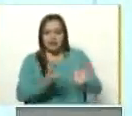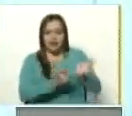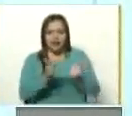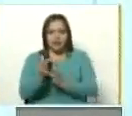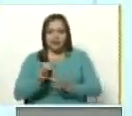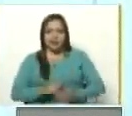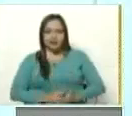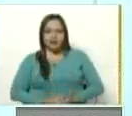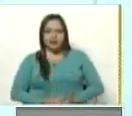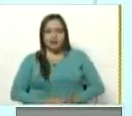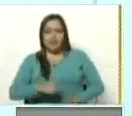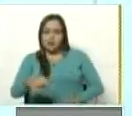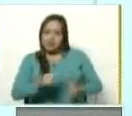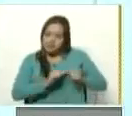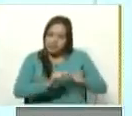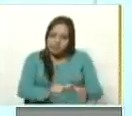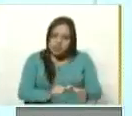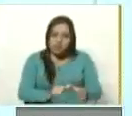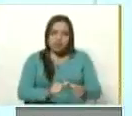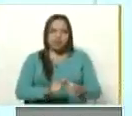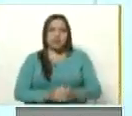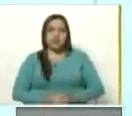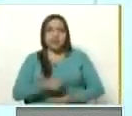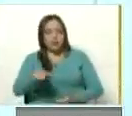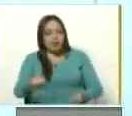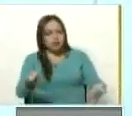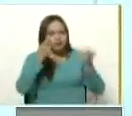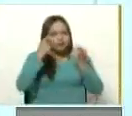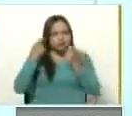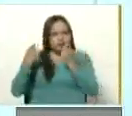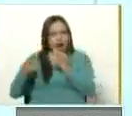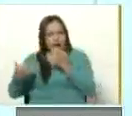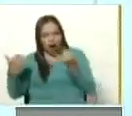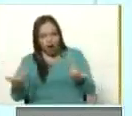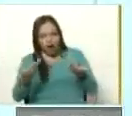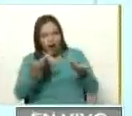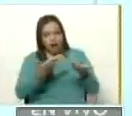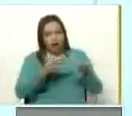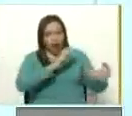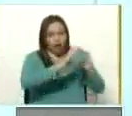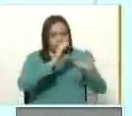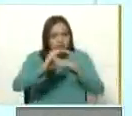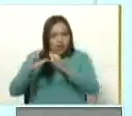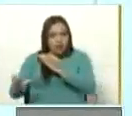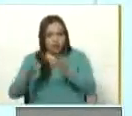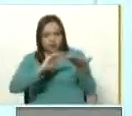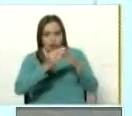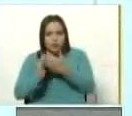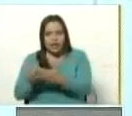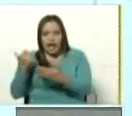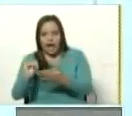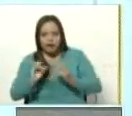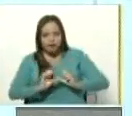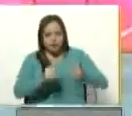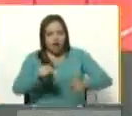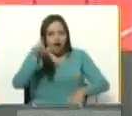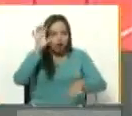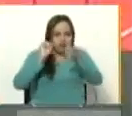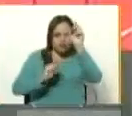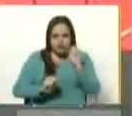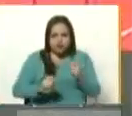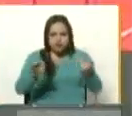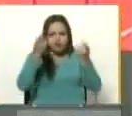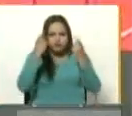de mantenerlo, de formarse, porque además vemos comunicadores alternativos y comunitarios en ese proceso de formación? Sí, mira, después